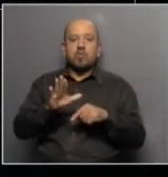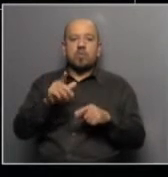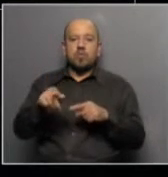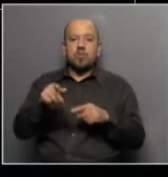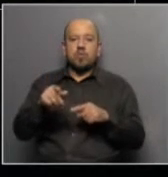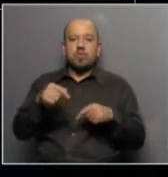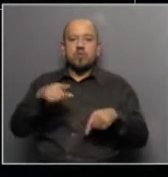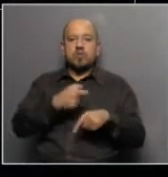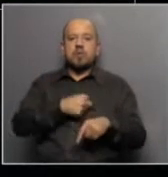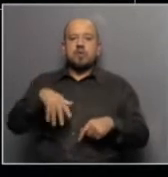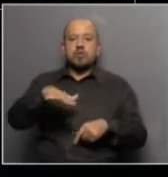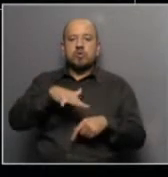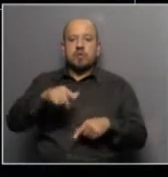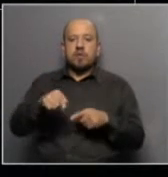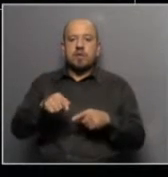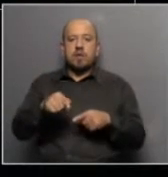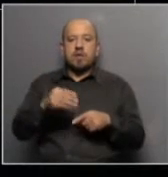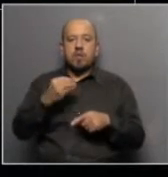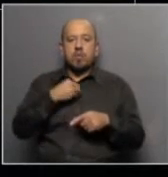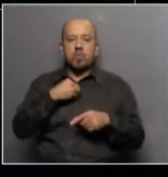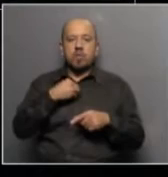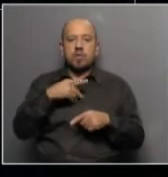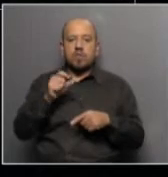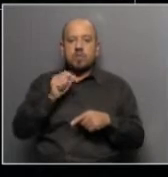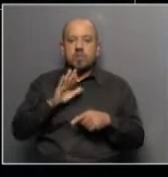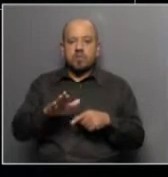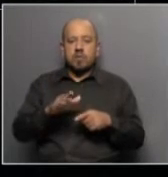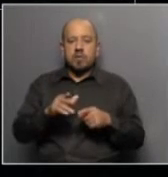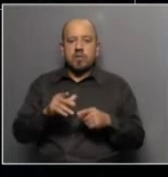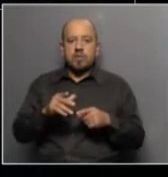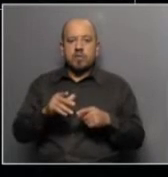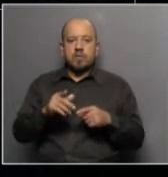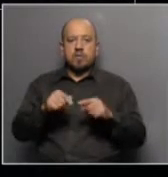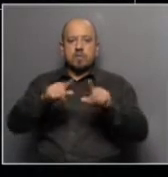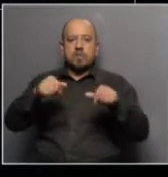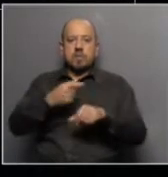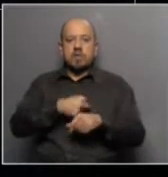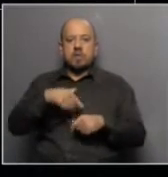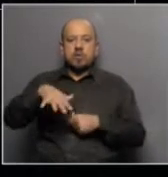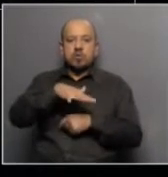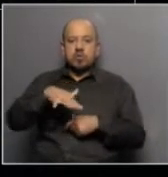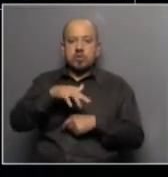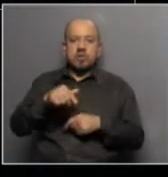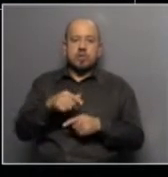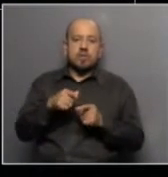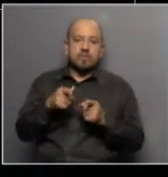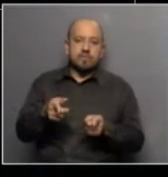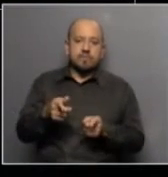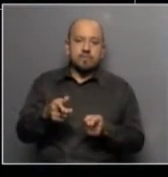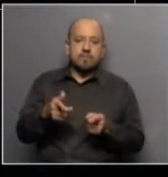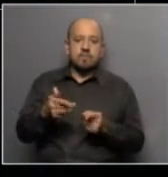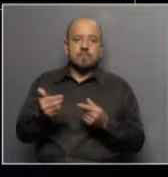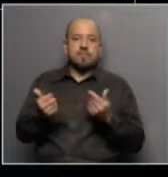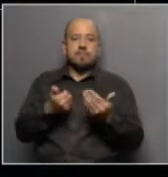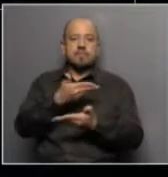de la sociedad, por voluntad propia, se aíslan espacialmente, territorialmente del resto de la sociedad. Y bueno, la manifestación